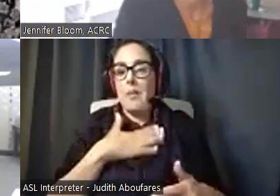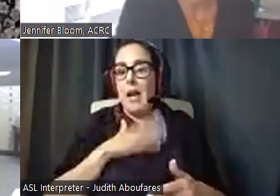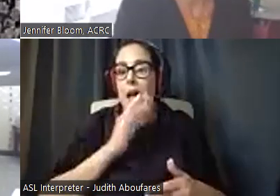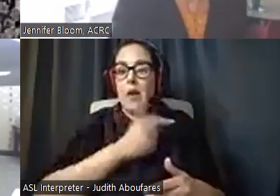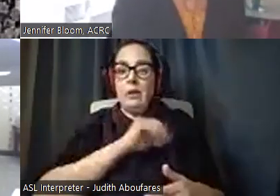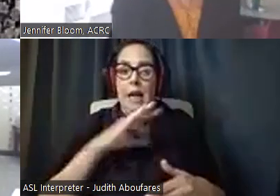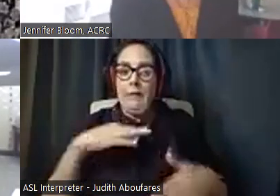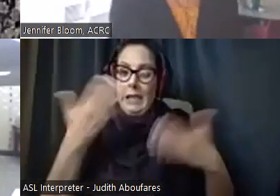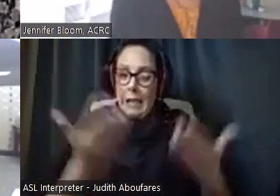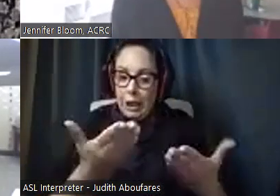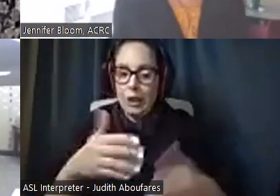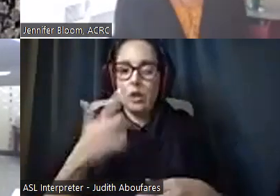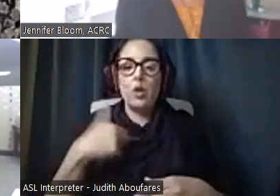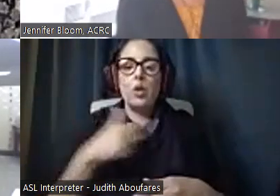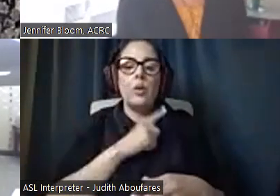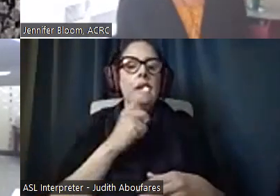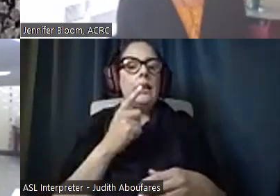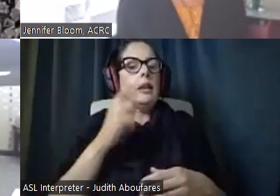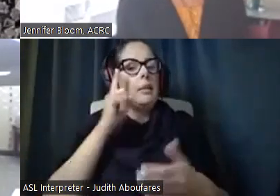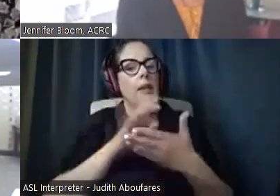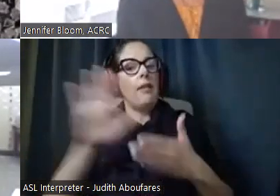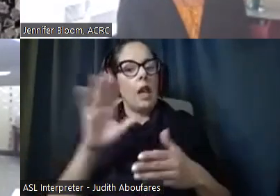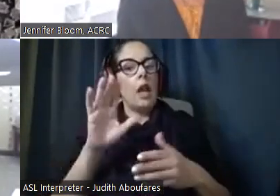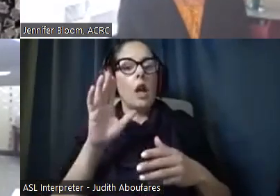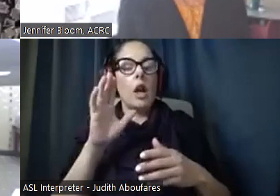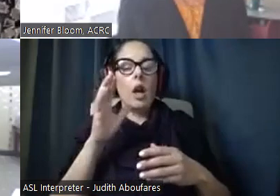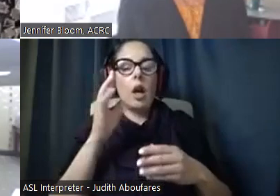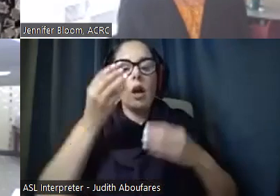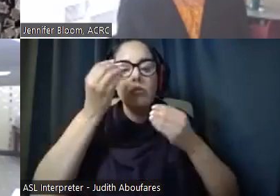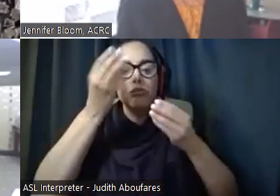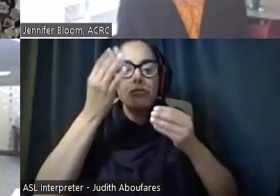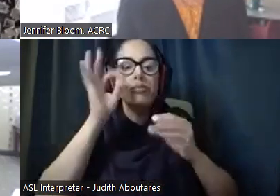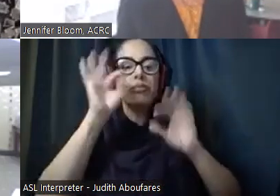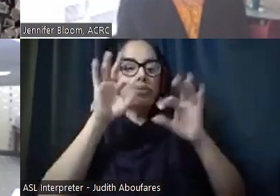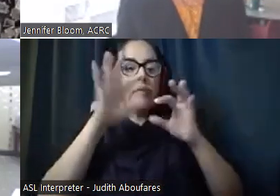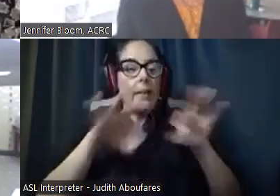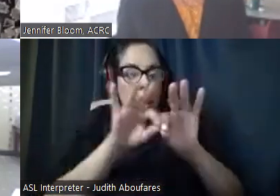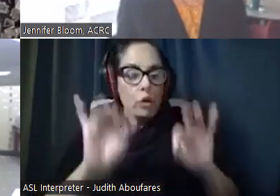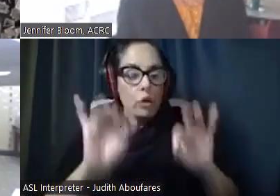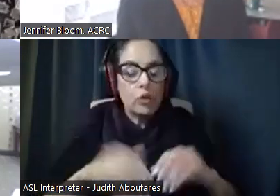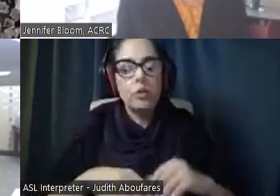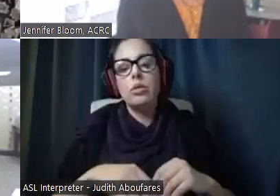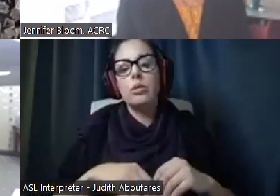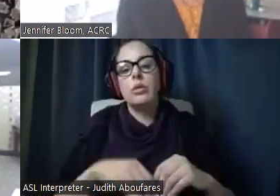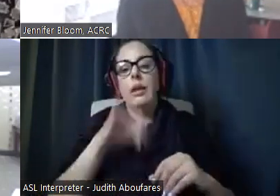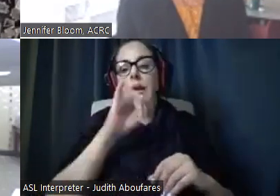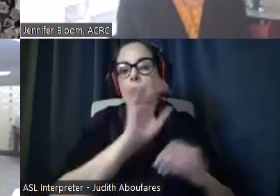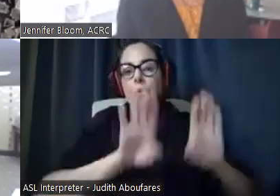de que nuestro personal esté. Yo creemos que su opinión es válida, así